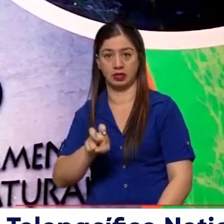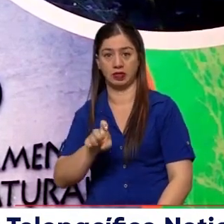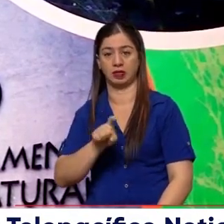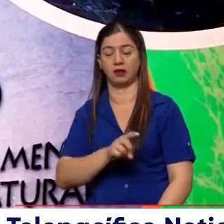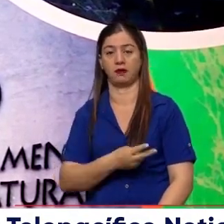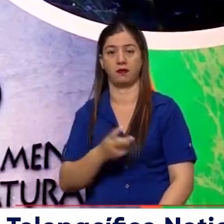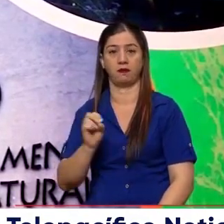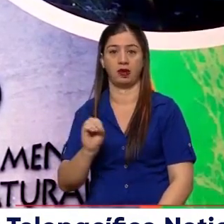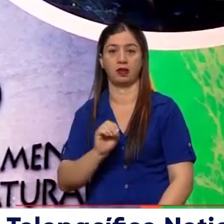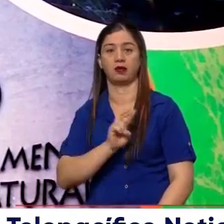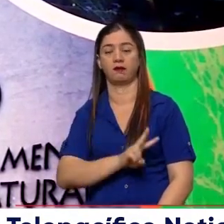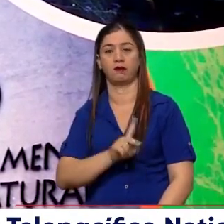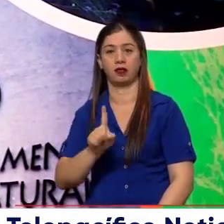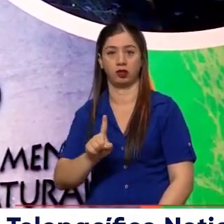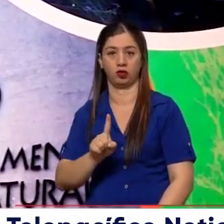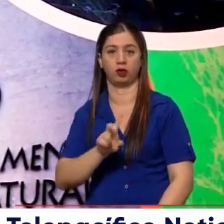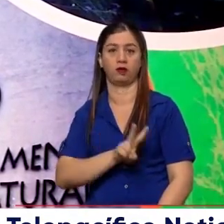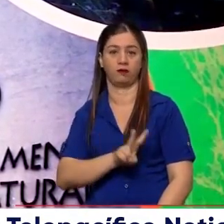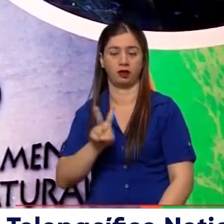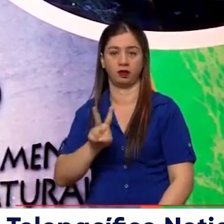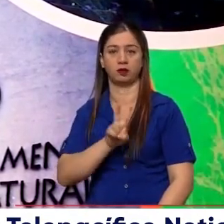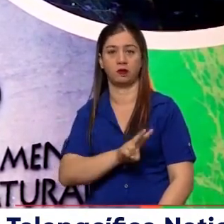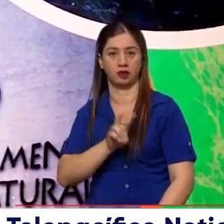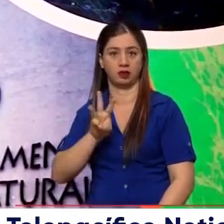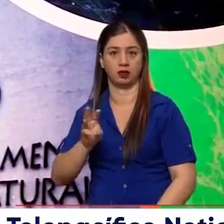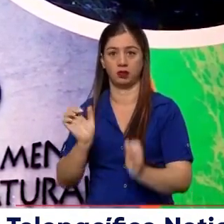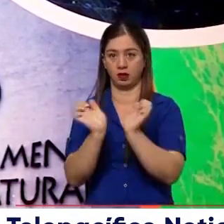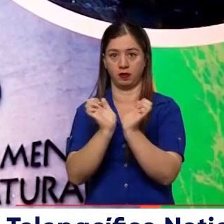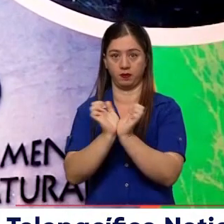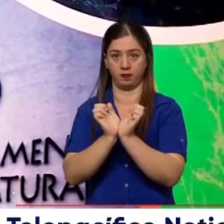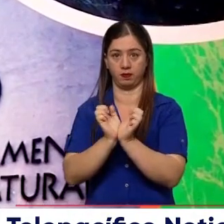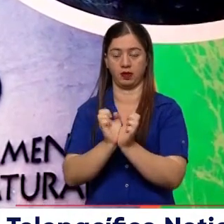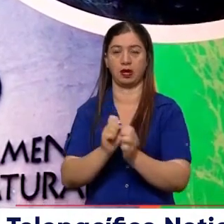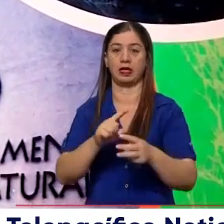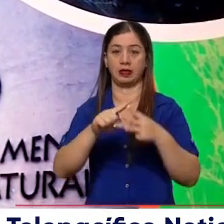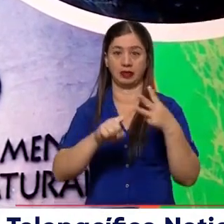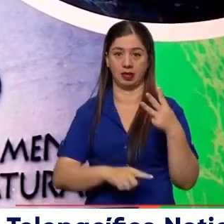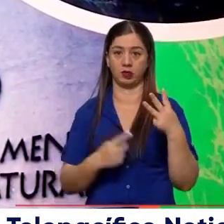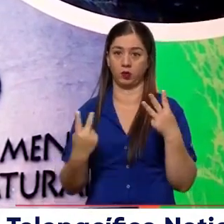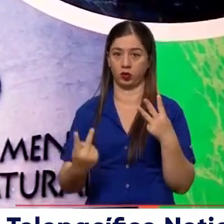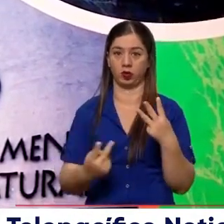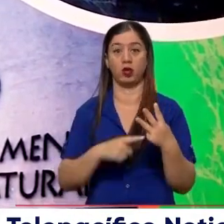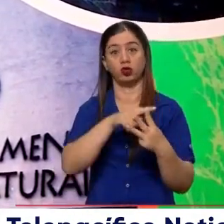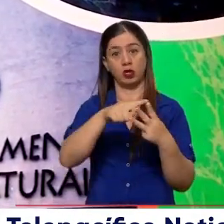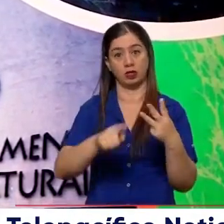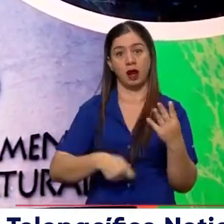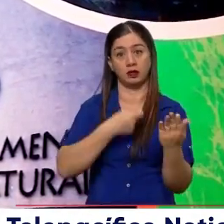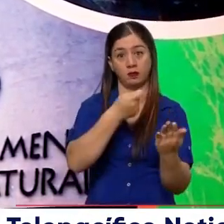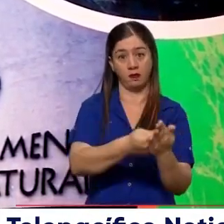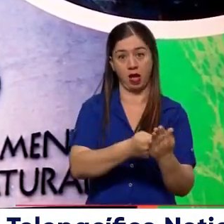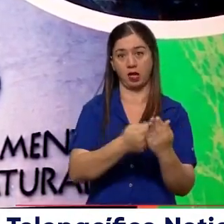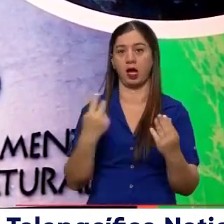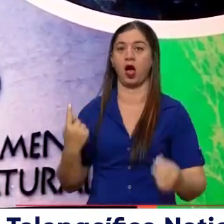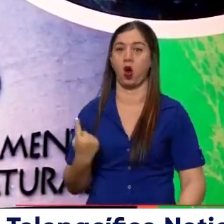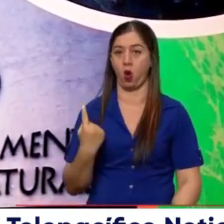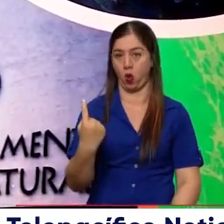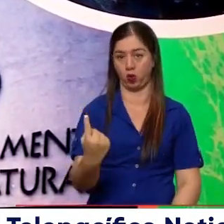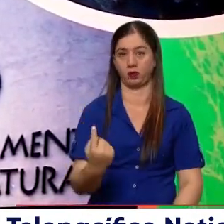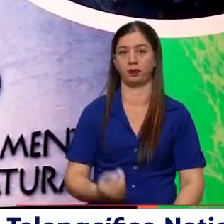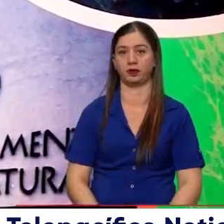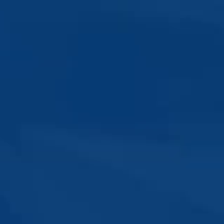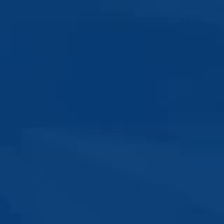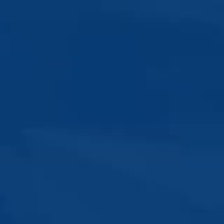21, 22 y 23 de mayo, tendremos entradas 3x2. Por cada dos boletas que se compre, entra otra persona.